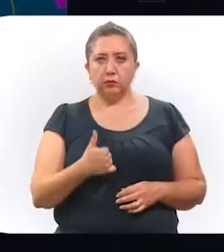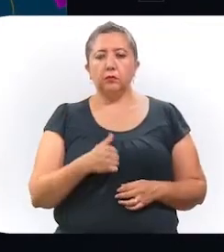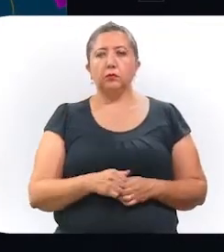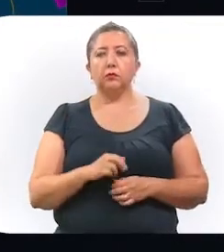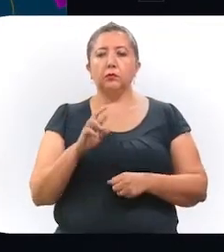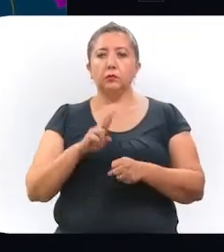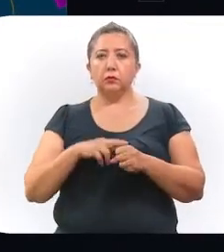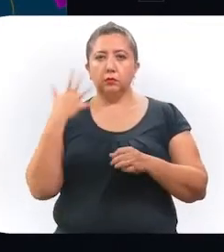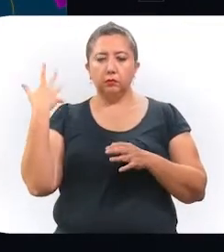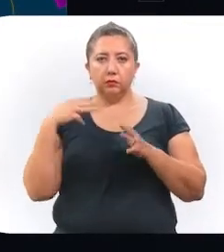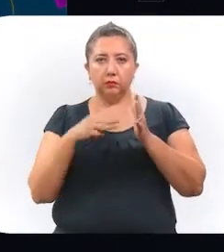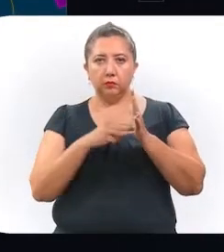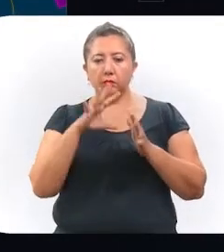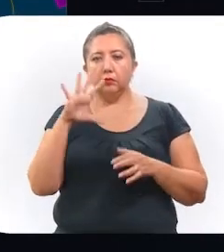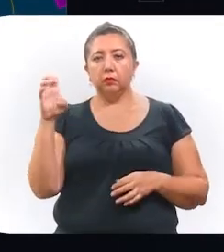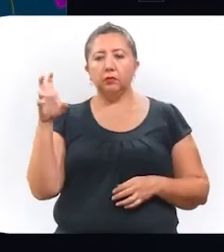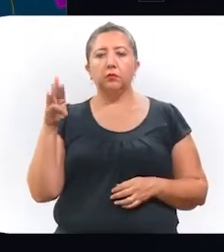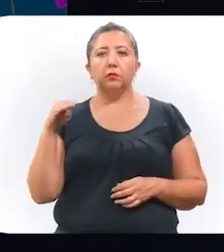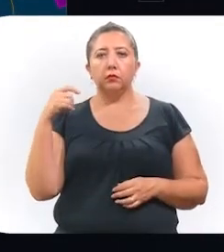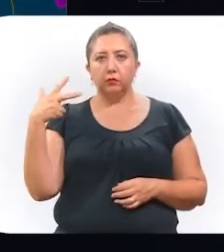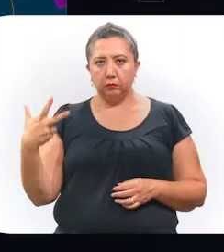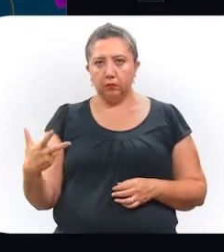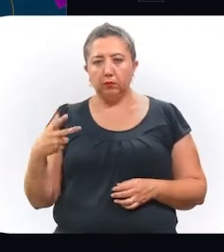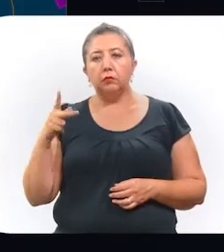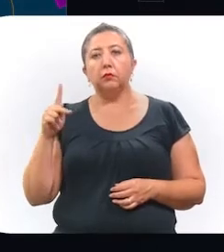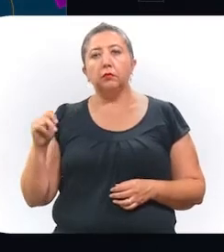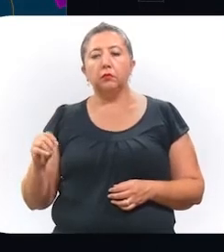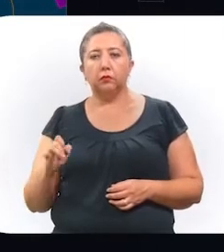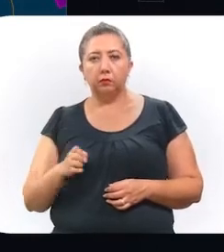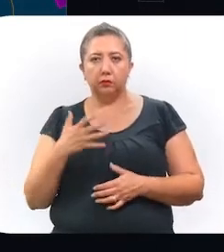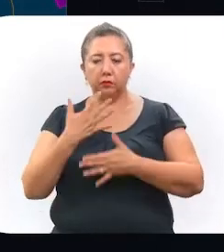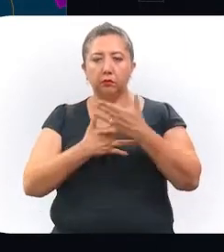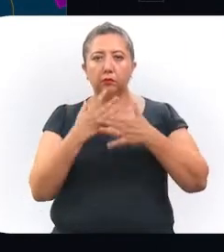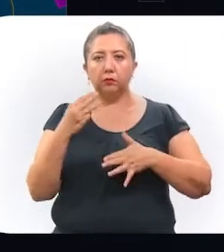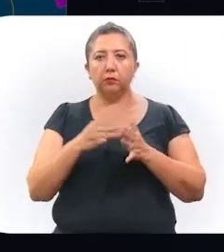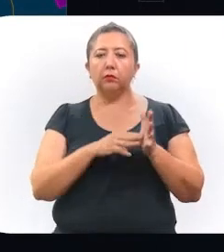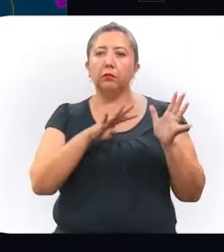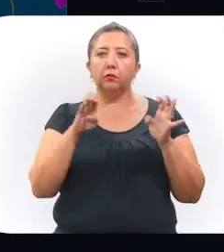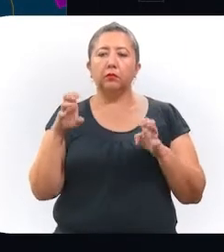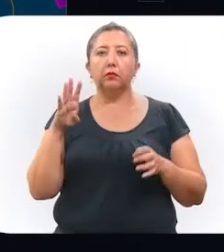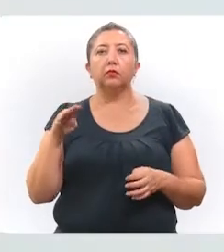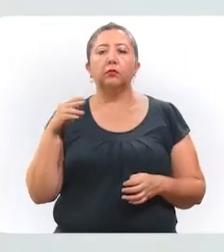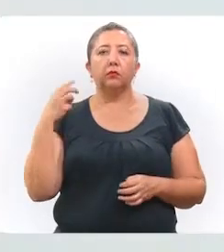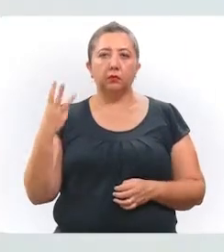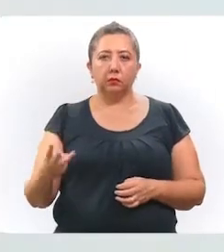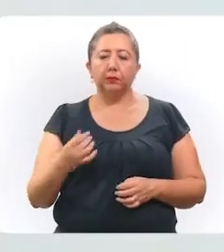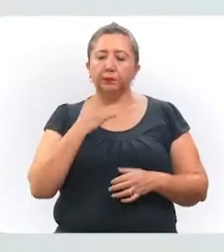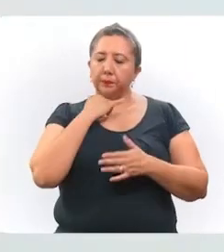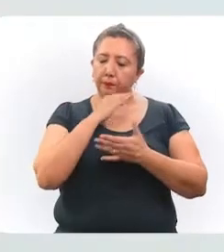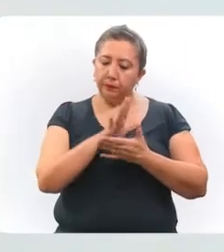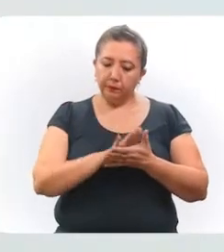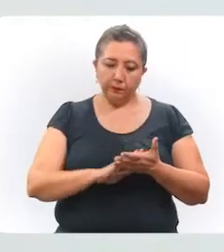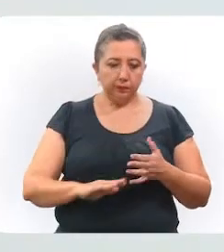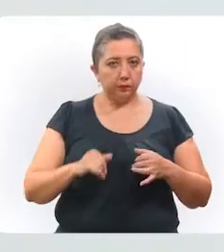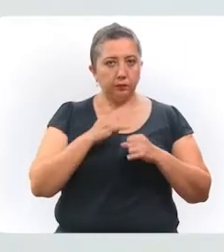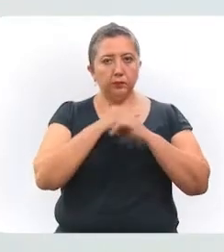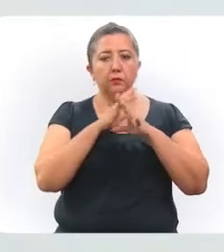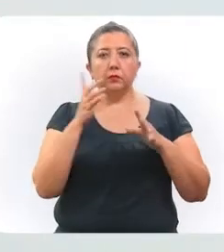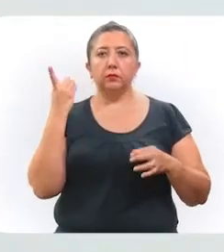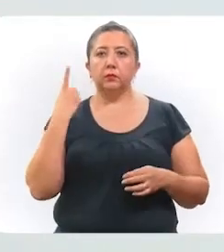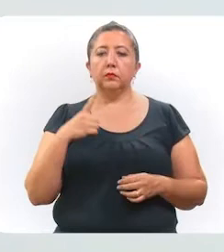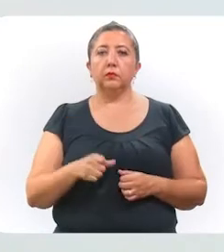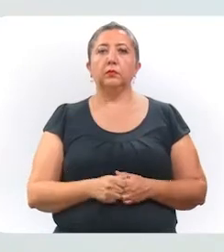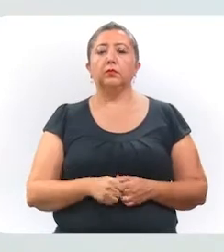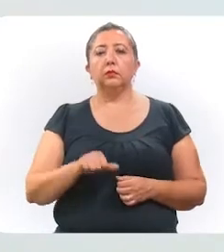en la zona sur 10.598 y en la zona poniente 15.993. Lamentablemente en este parte